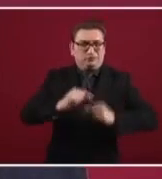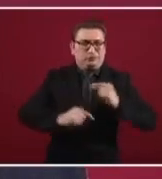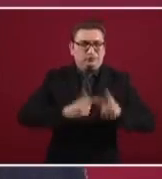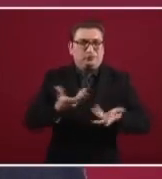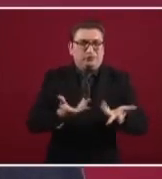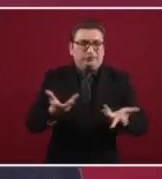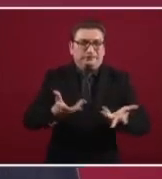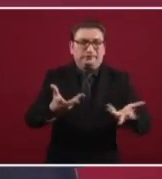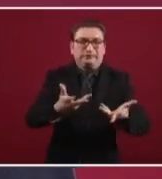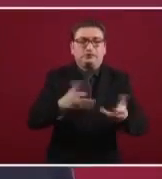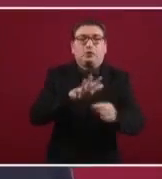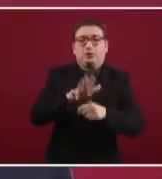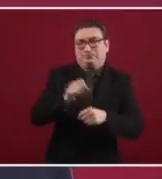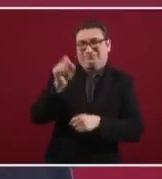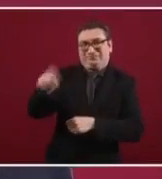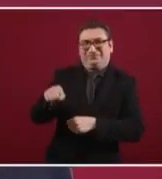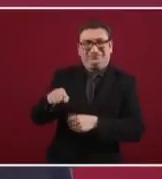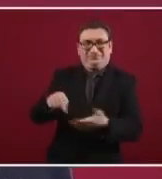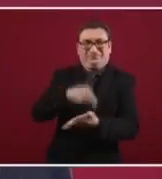es el del aeropuerto.